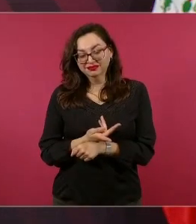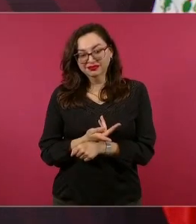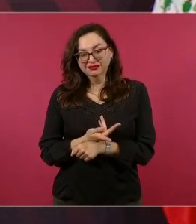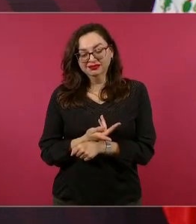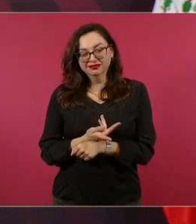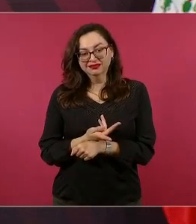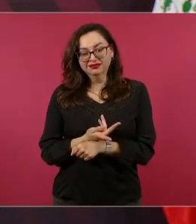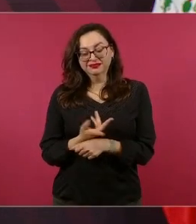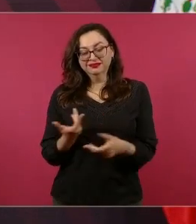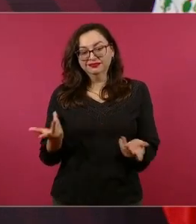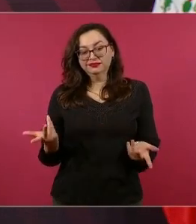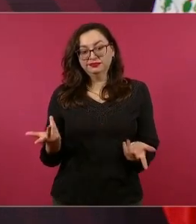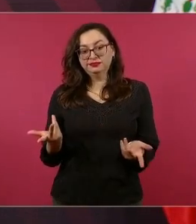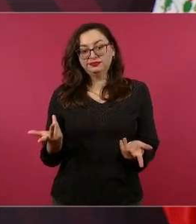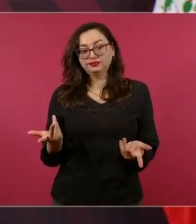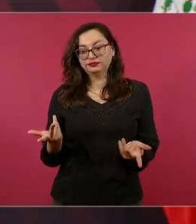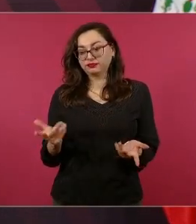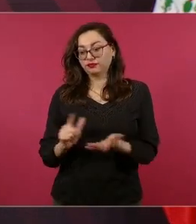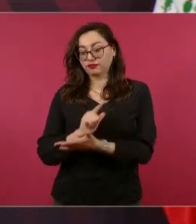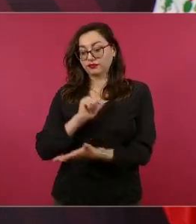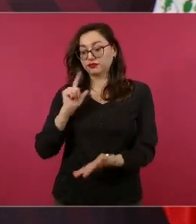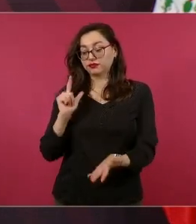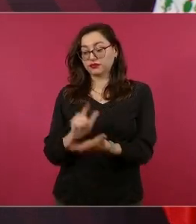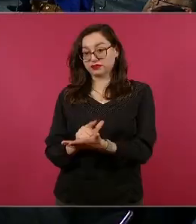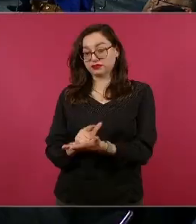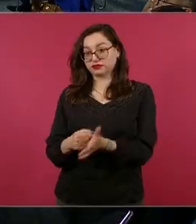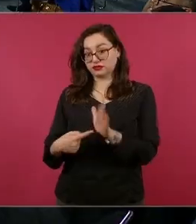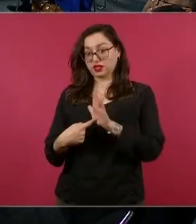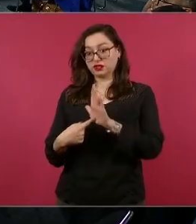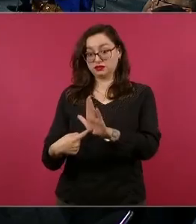de que se quieren resolver las cosas